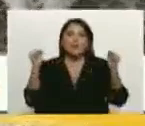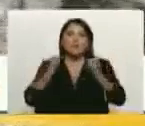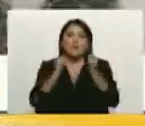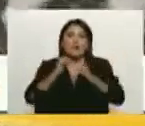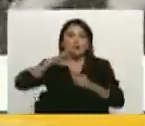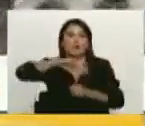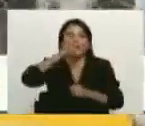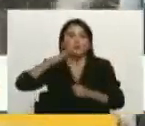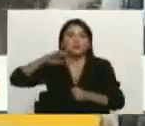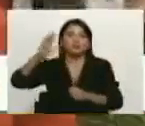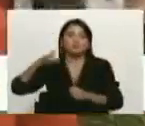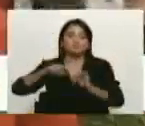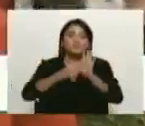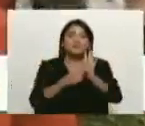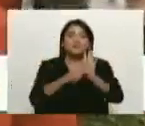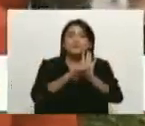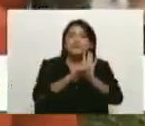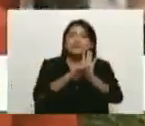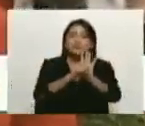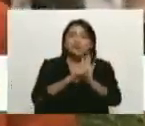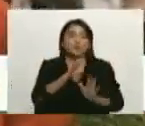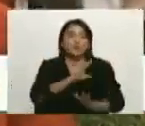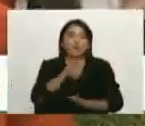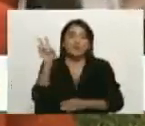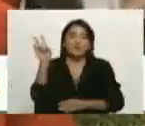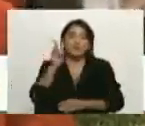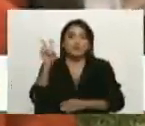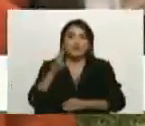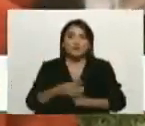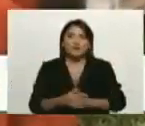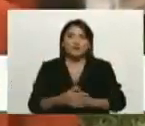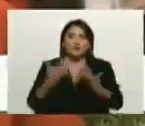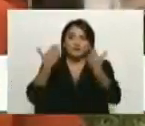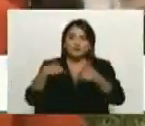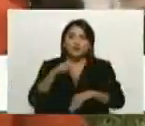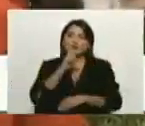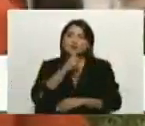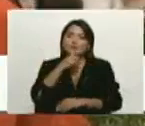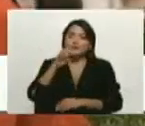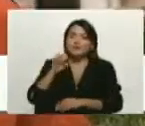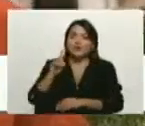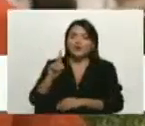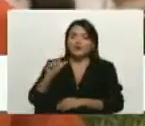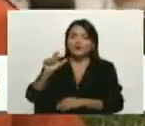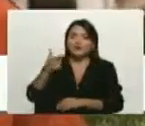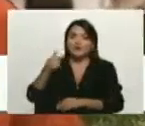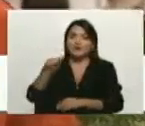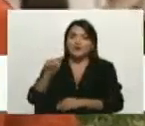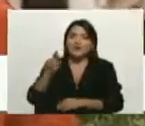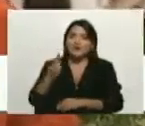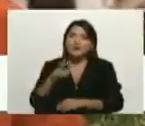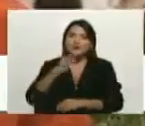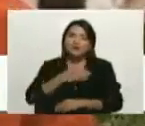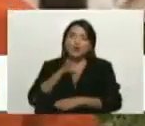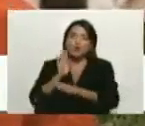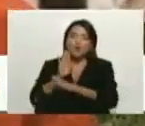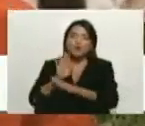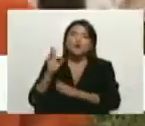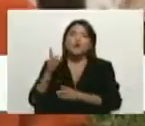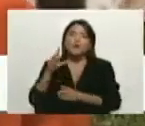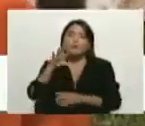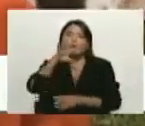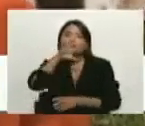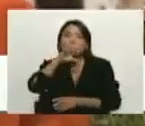la nación. Saludos, mi nombre es Edgar Albarrán, soy criador y protector de nuestro perro mucuchí, nuestra raza nacional